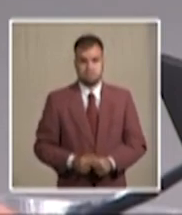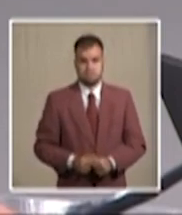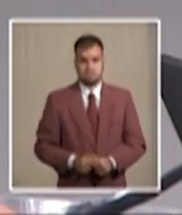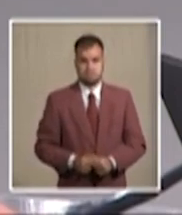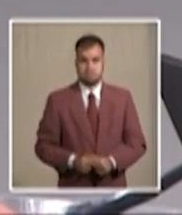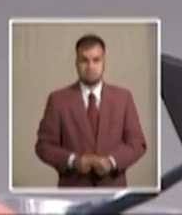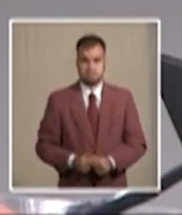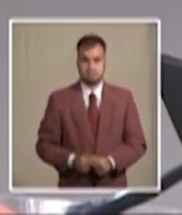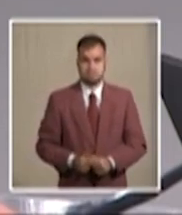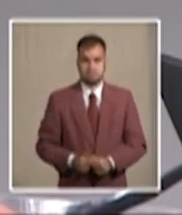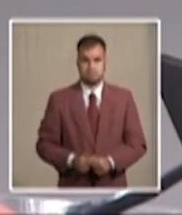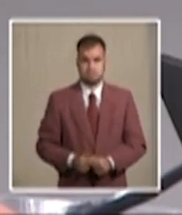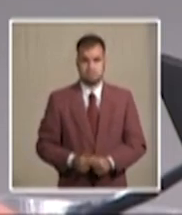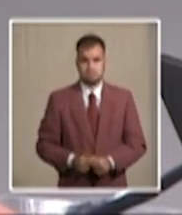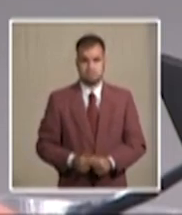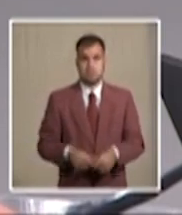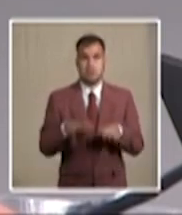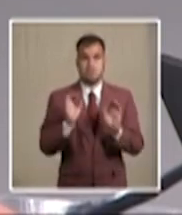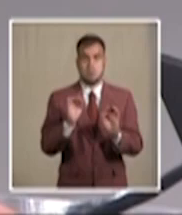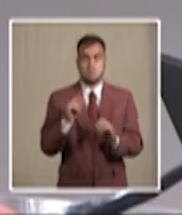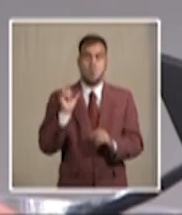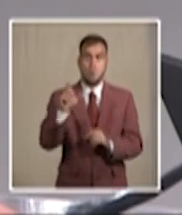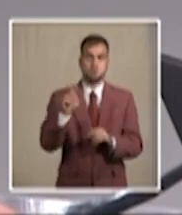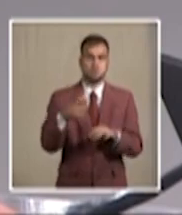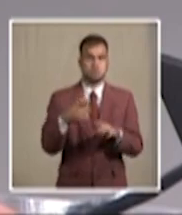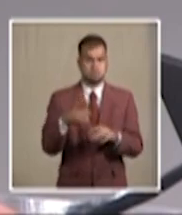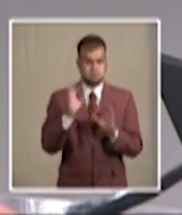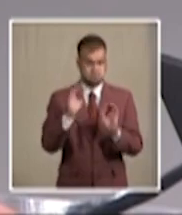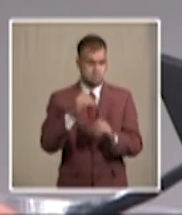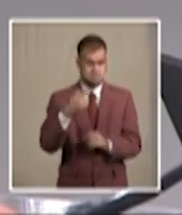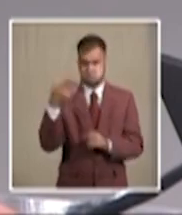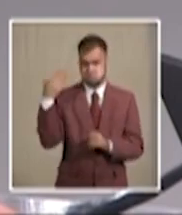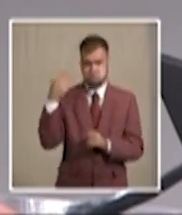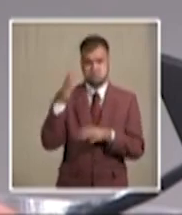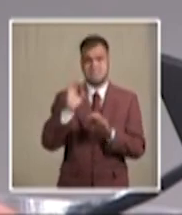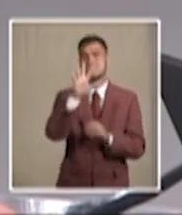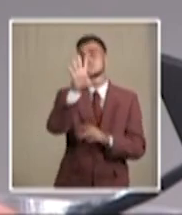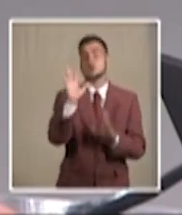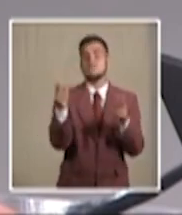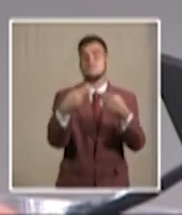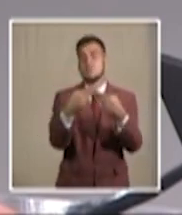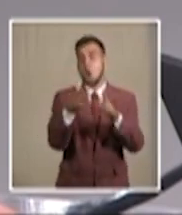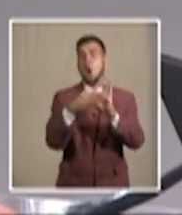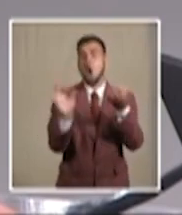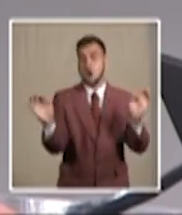en los últimos juegos olímpicos en los últimos cinco juegos olímpicos